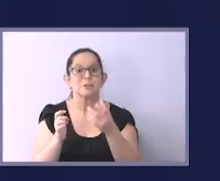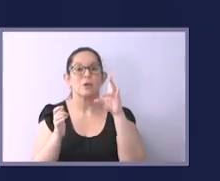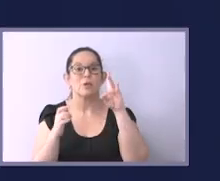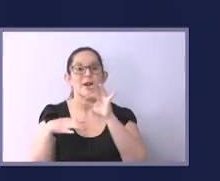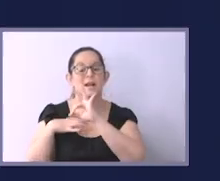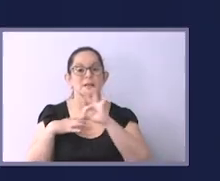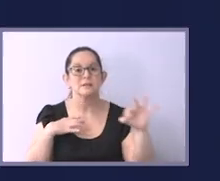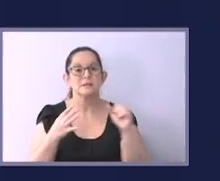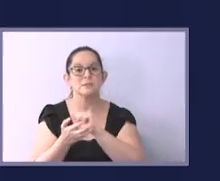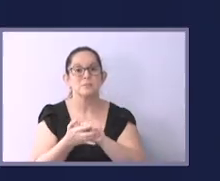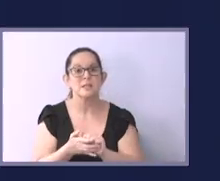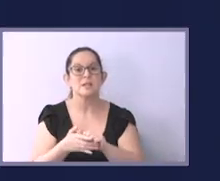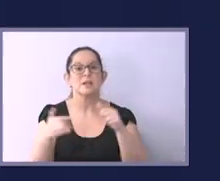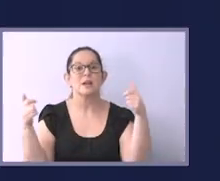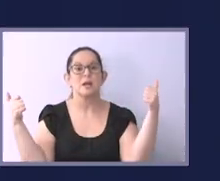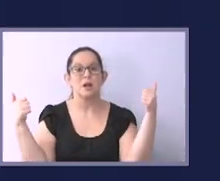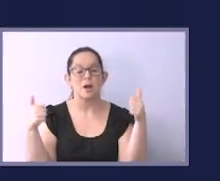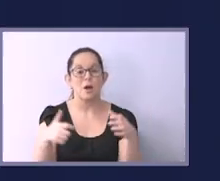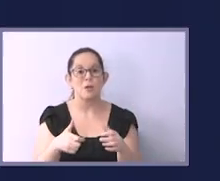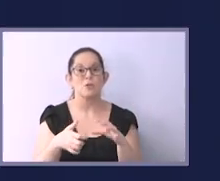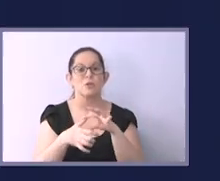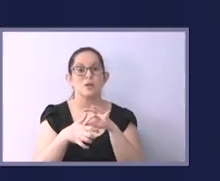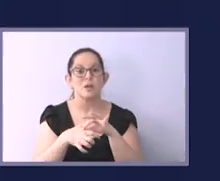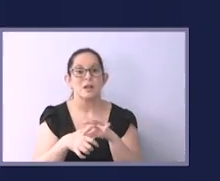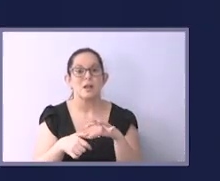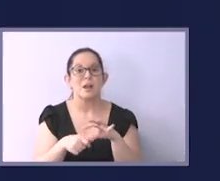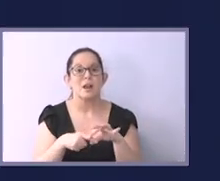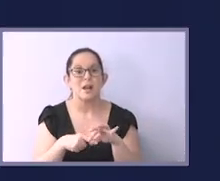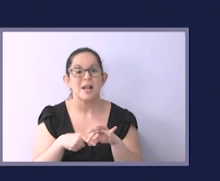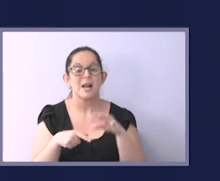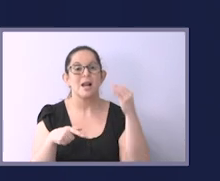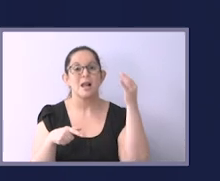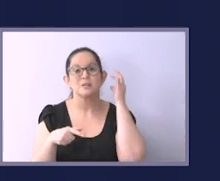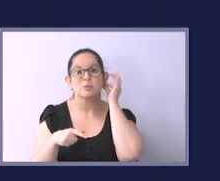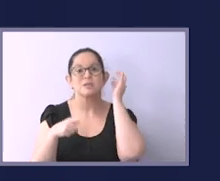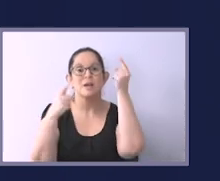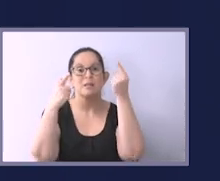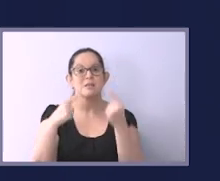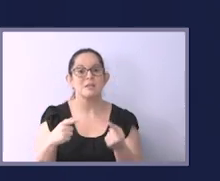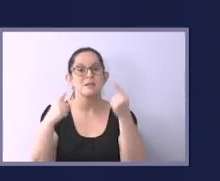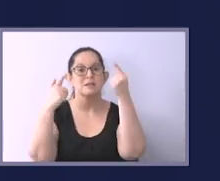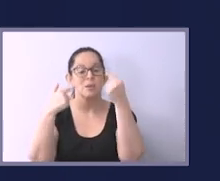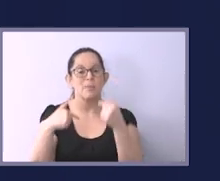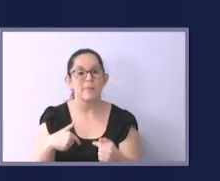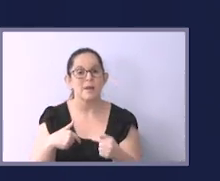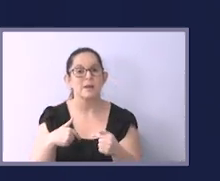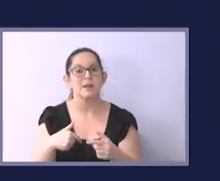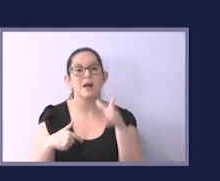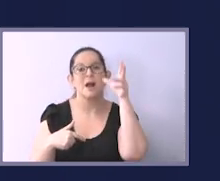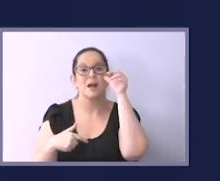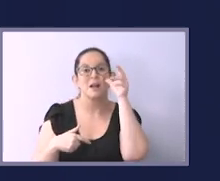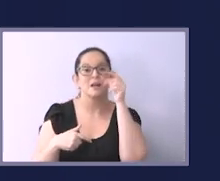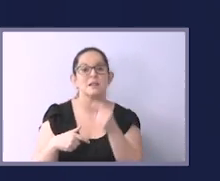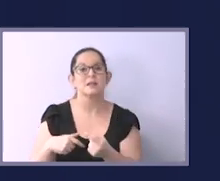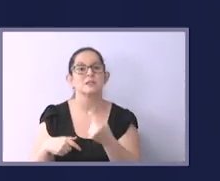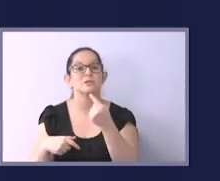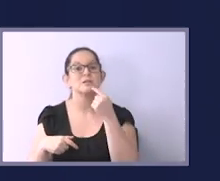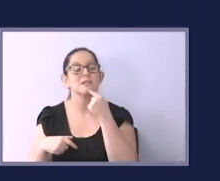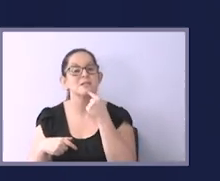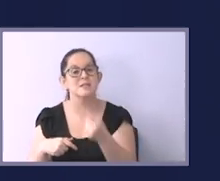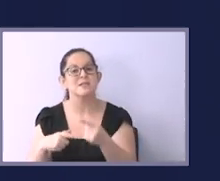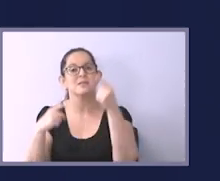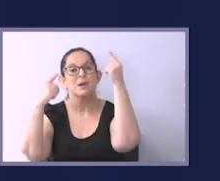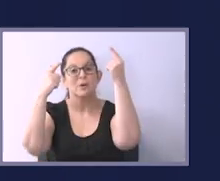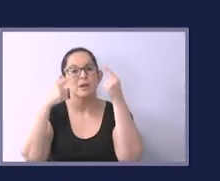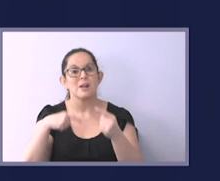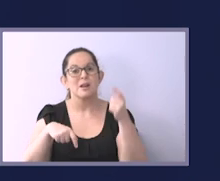Espíritu y la esposa dicen: ven. El que oye, diga: ven.